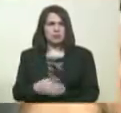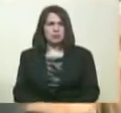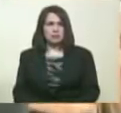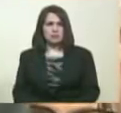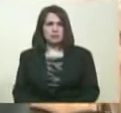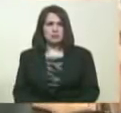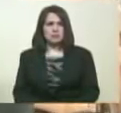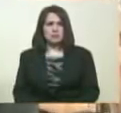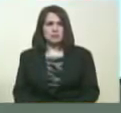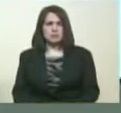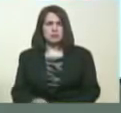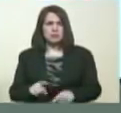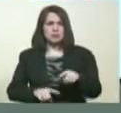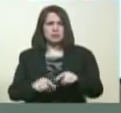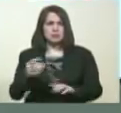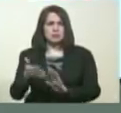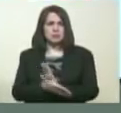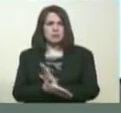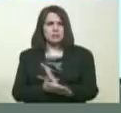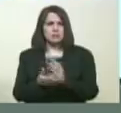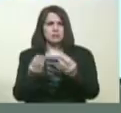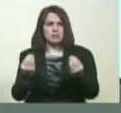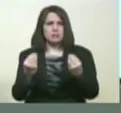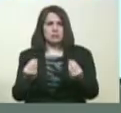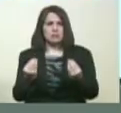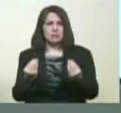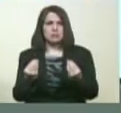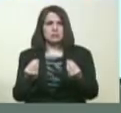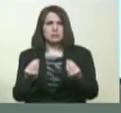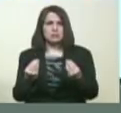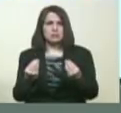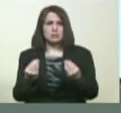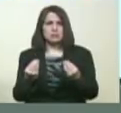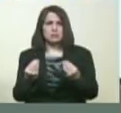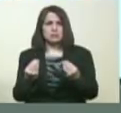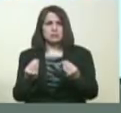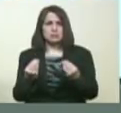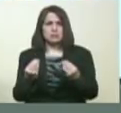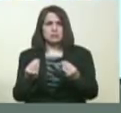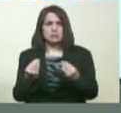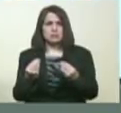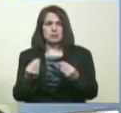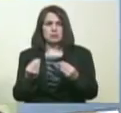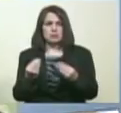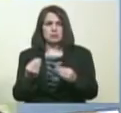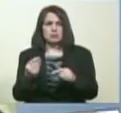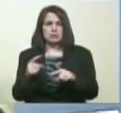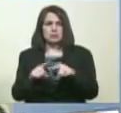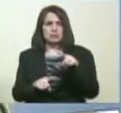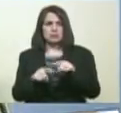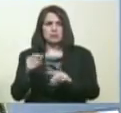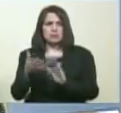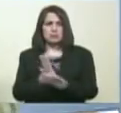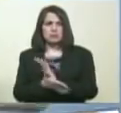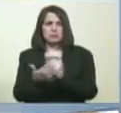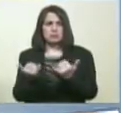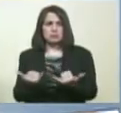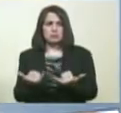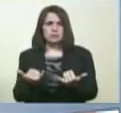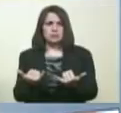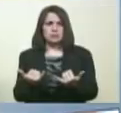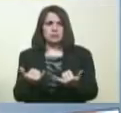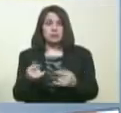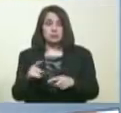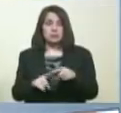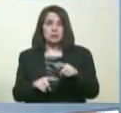secretario general de los CLAP, Freddy Bernal? Está en Port Táchira. Bueno, si hemos avanzado en construir el sistema, y